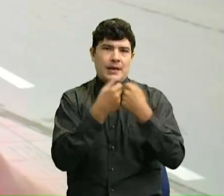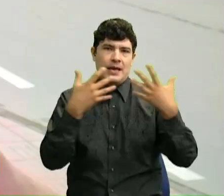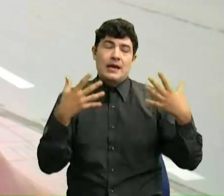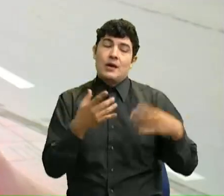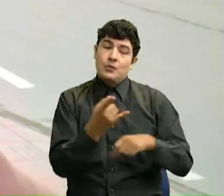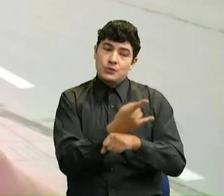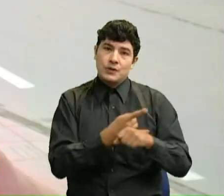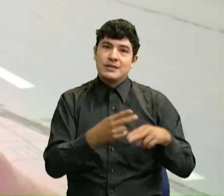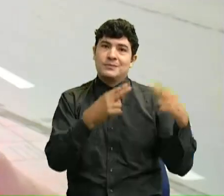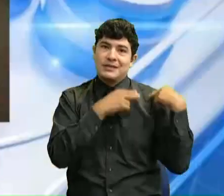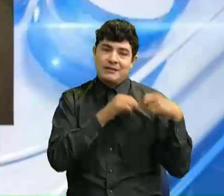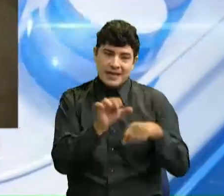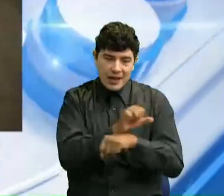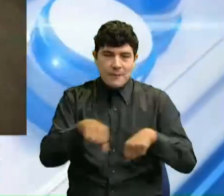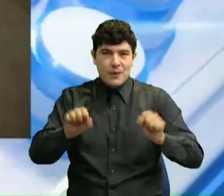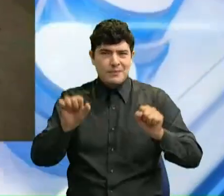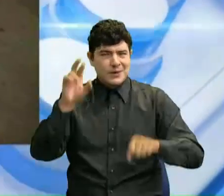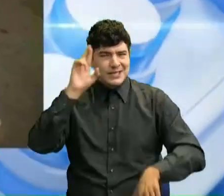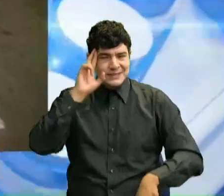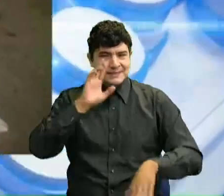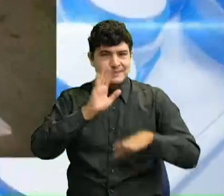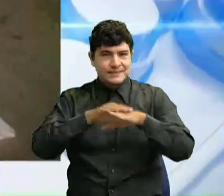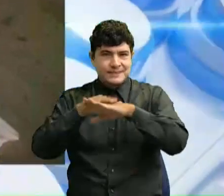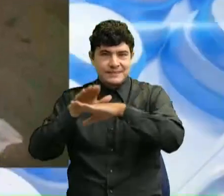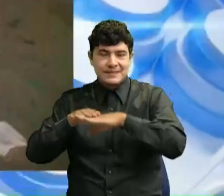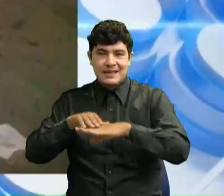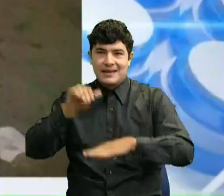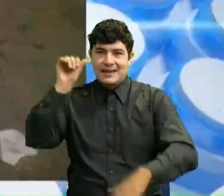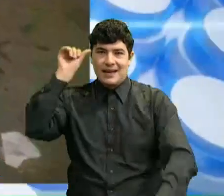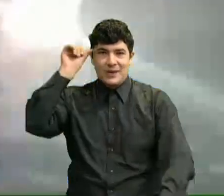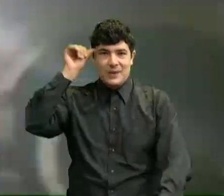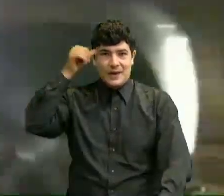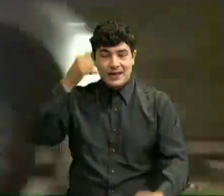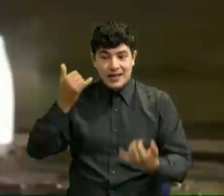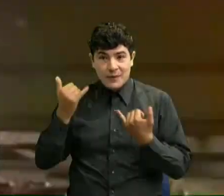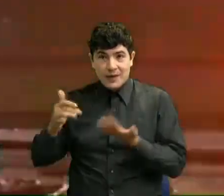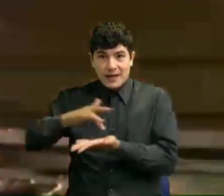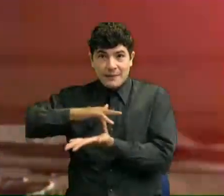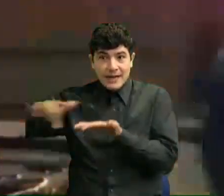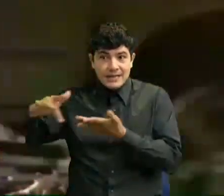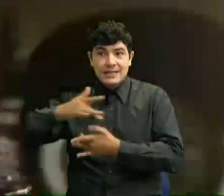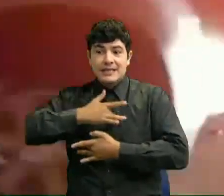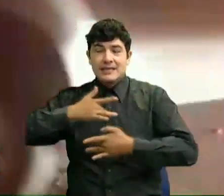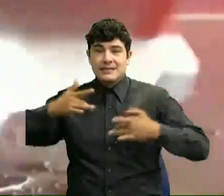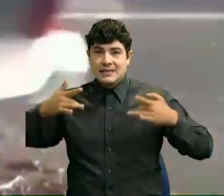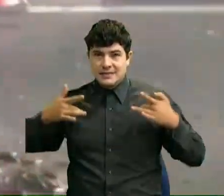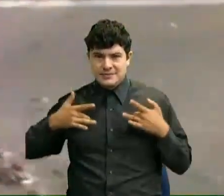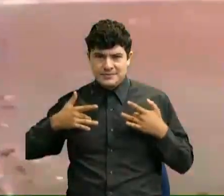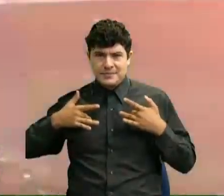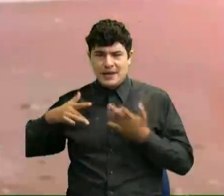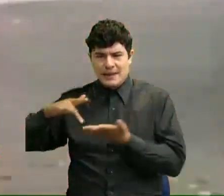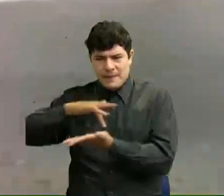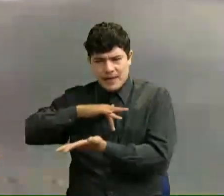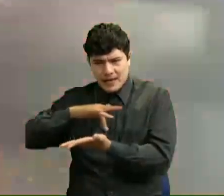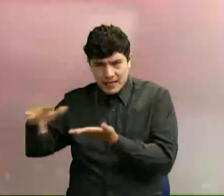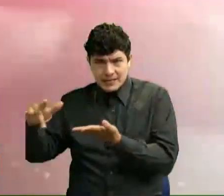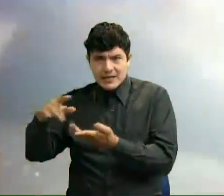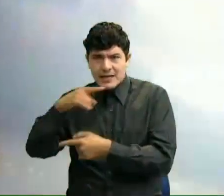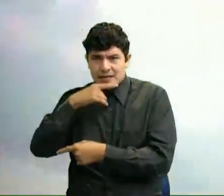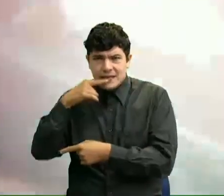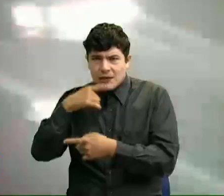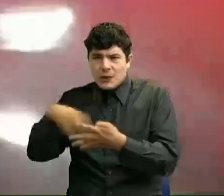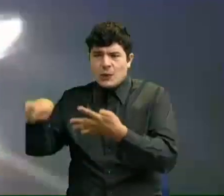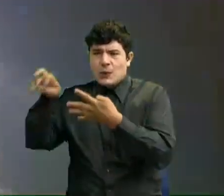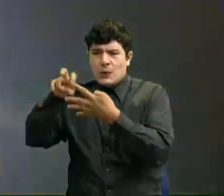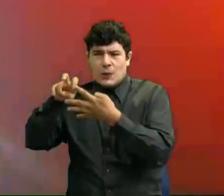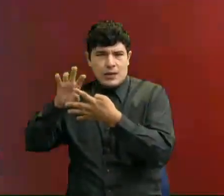vehículos. Luego, el llamado de atención, una vez más, recordemos, seguimos en emergencia sanitaria. Si bien la alerta hospitalaria ha bajado de roja